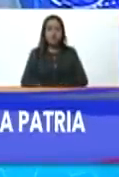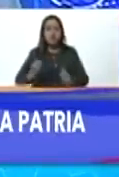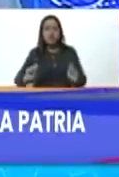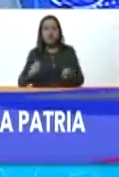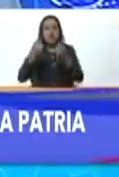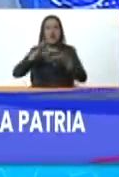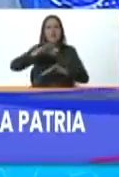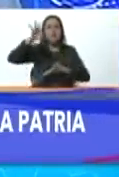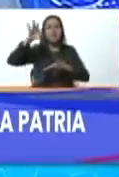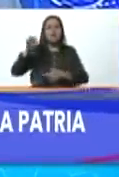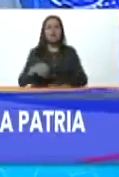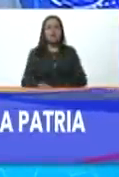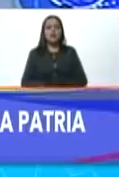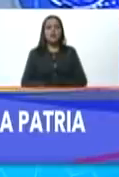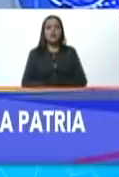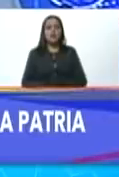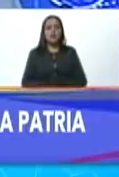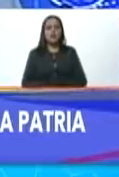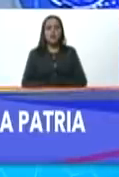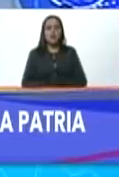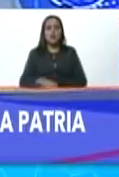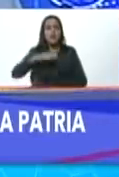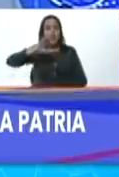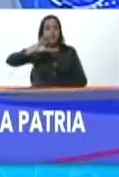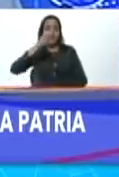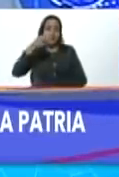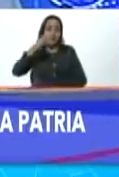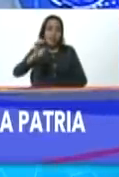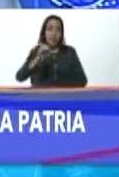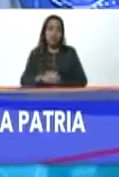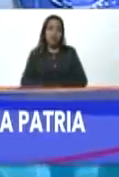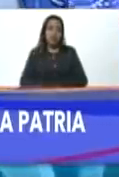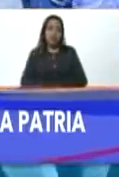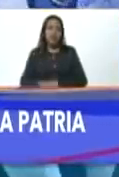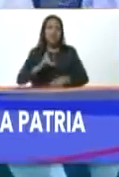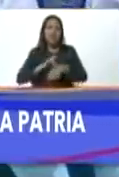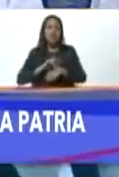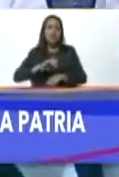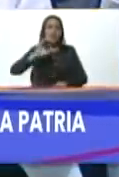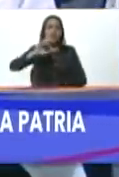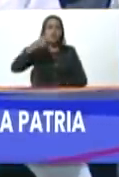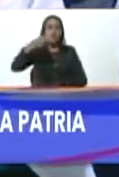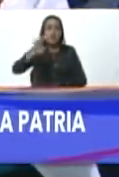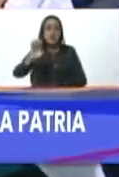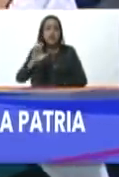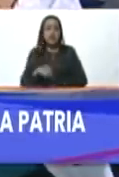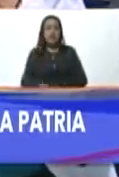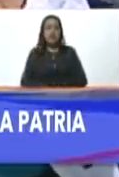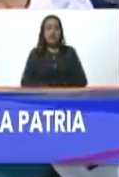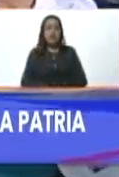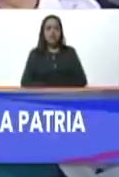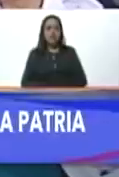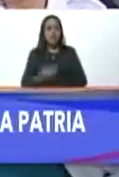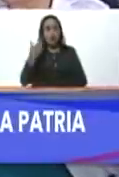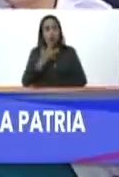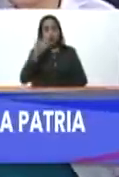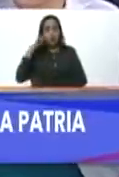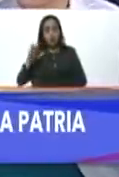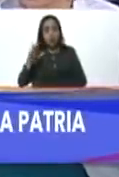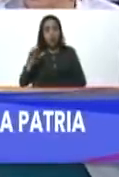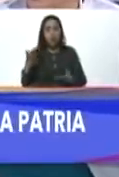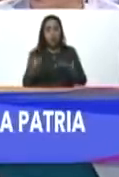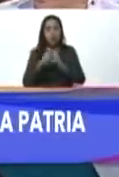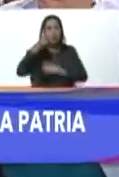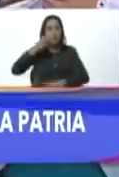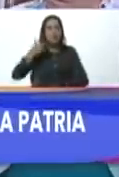Rescatemos el espíritu de Ernesto Che Guevara, el doctor Che Guevara, y su compromiso con el pueblo. Estoy